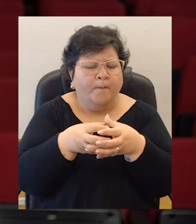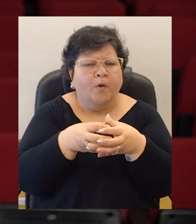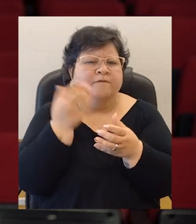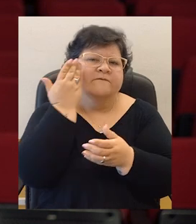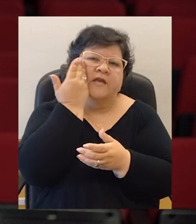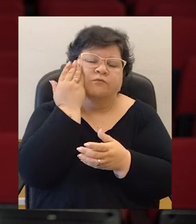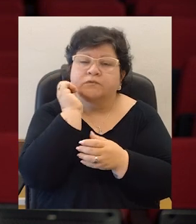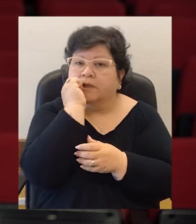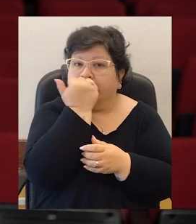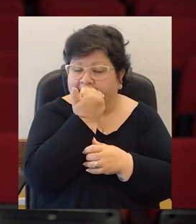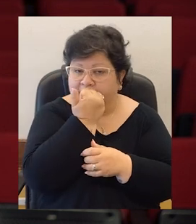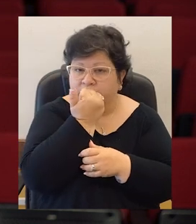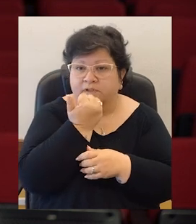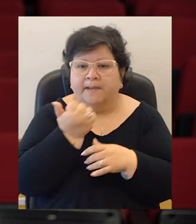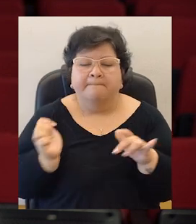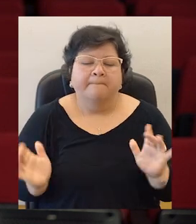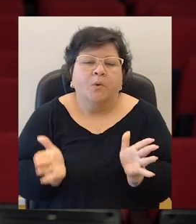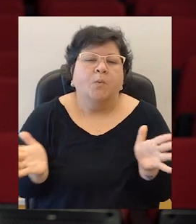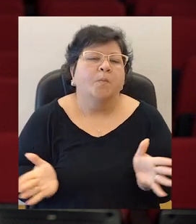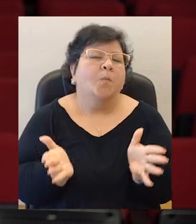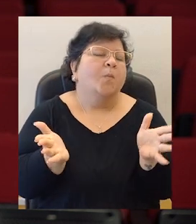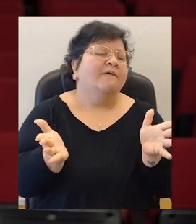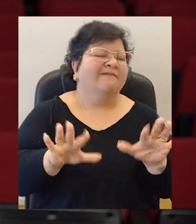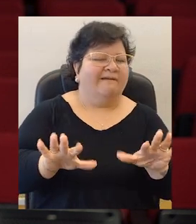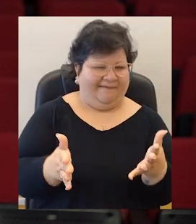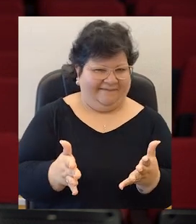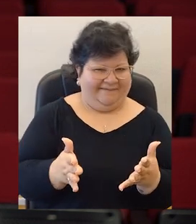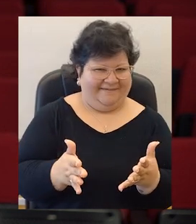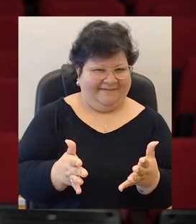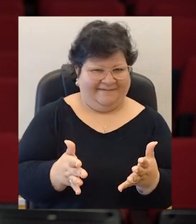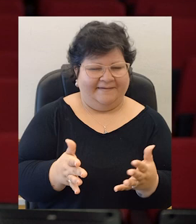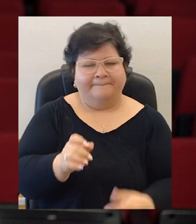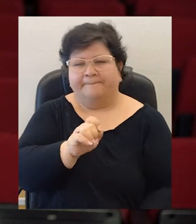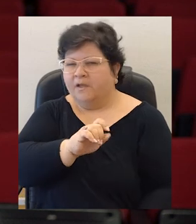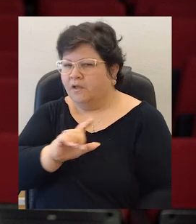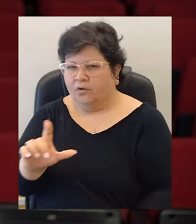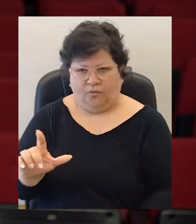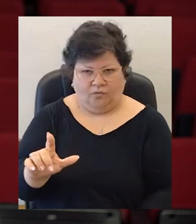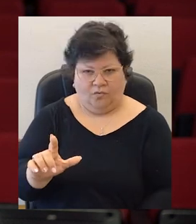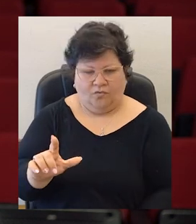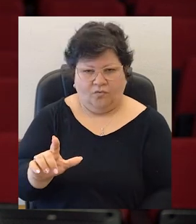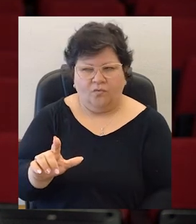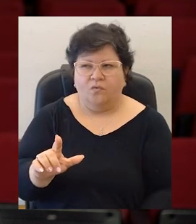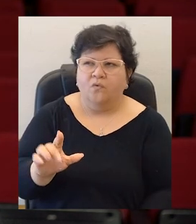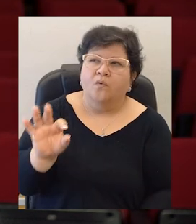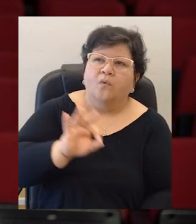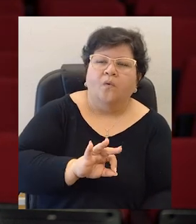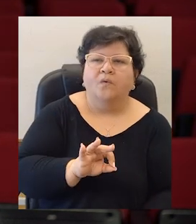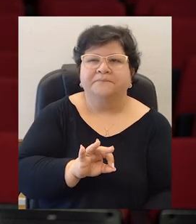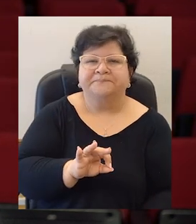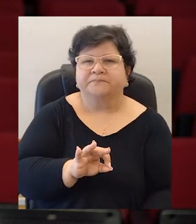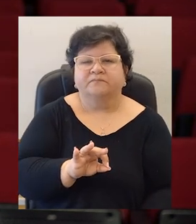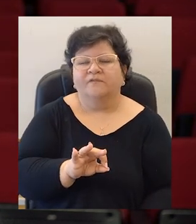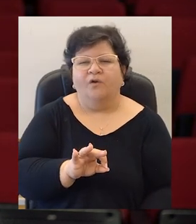a promover lo más lo peor digamos o alimentar lo